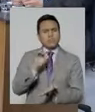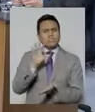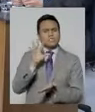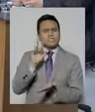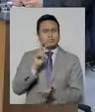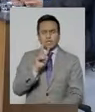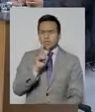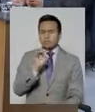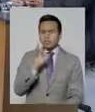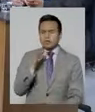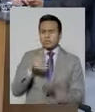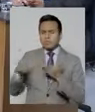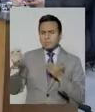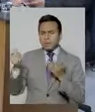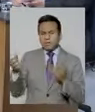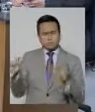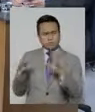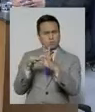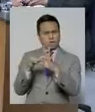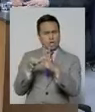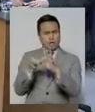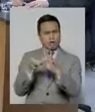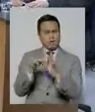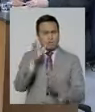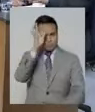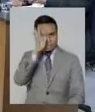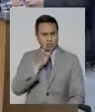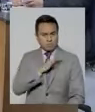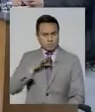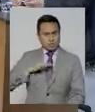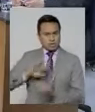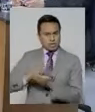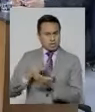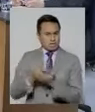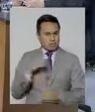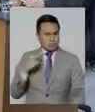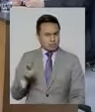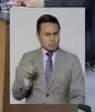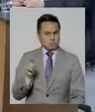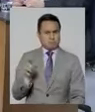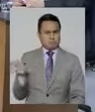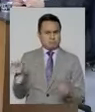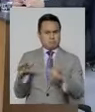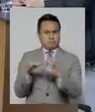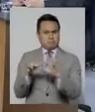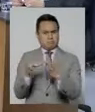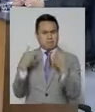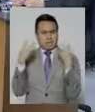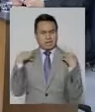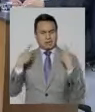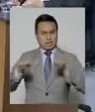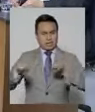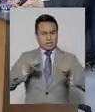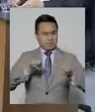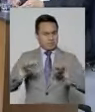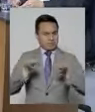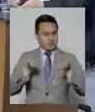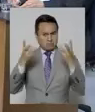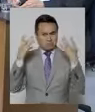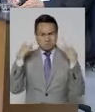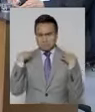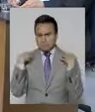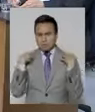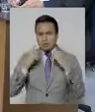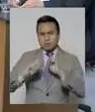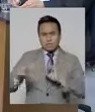de pesos que está vinculada a un funcionario del Ministerio de Salud que precisamente está a cargo de la gestión de